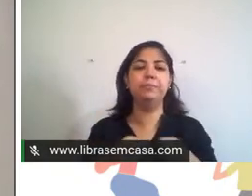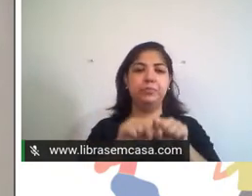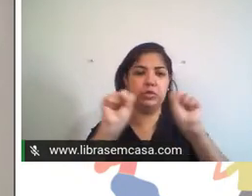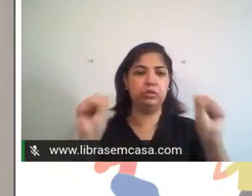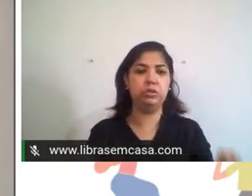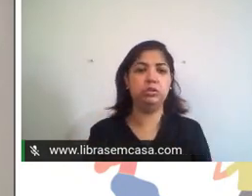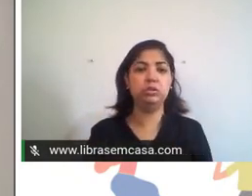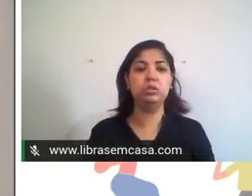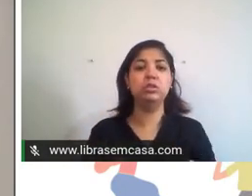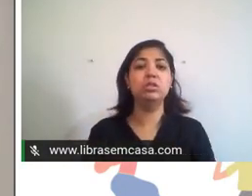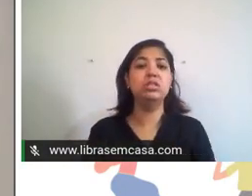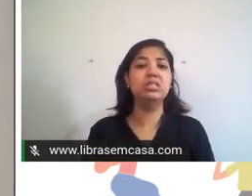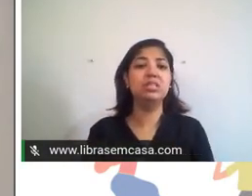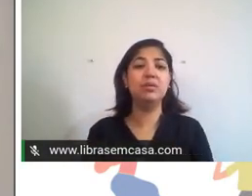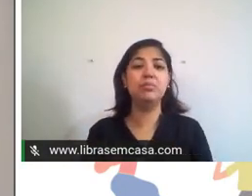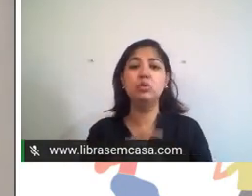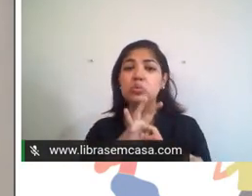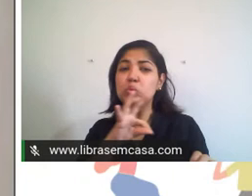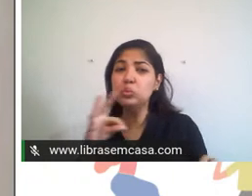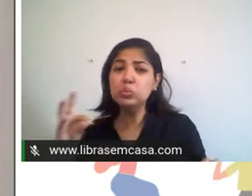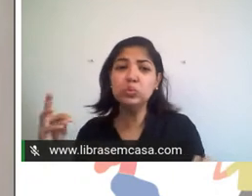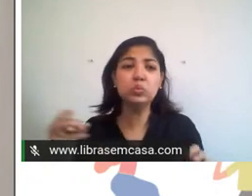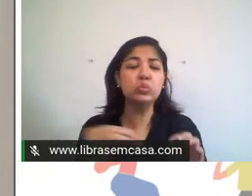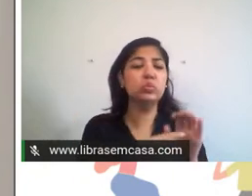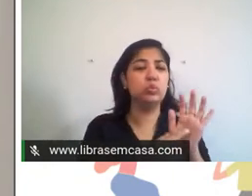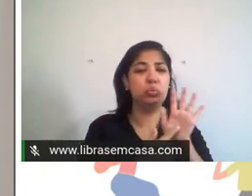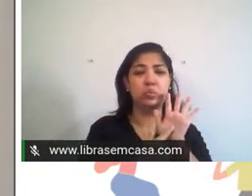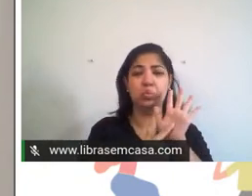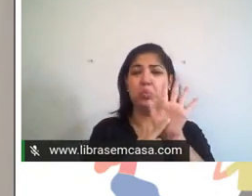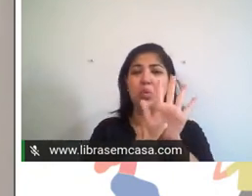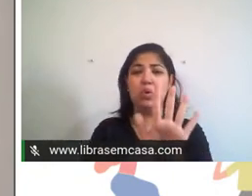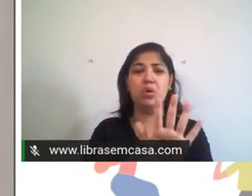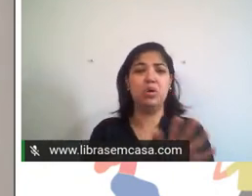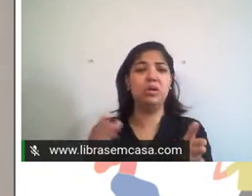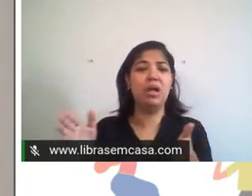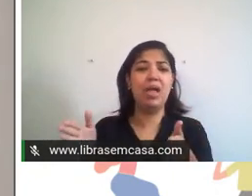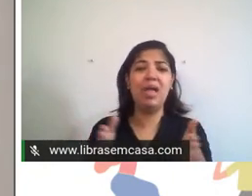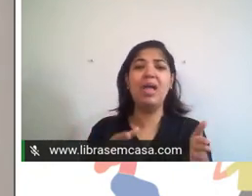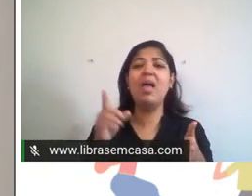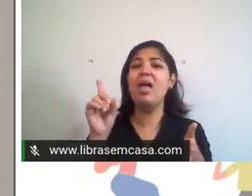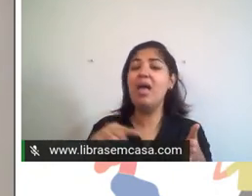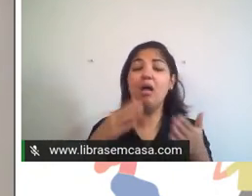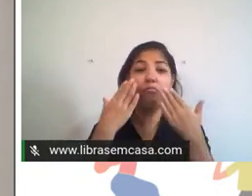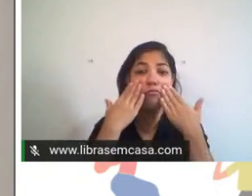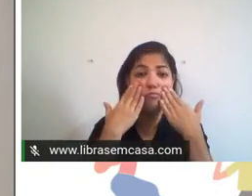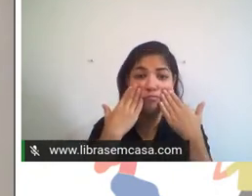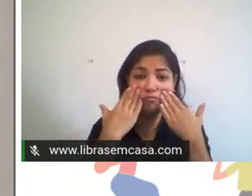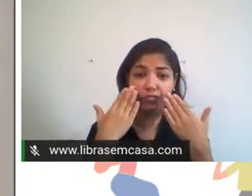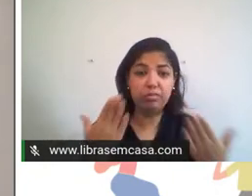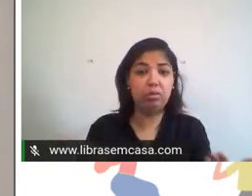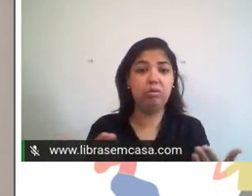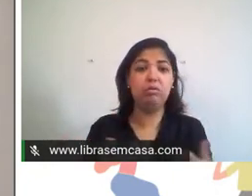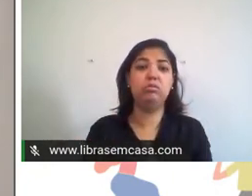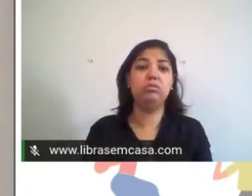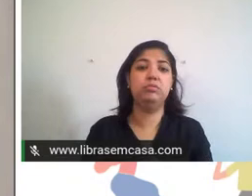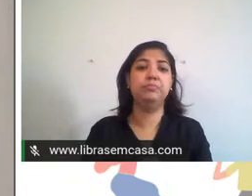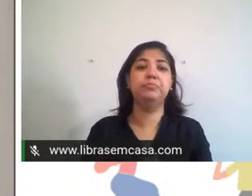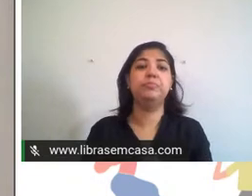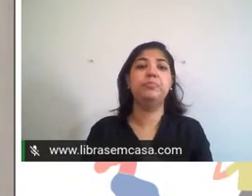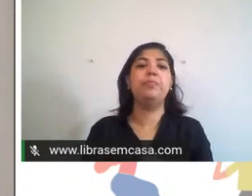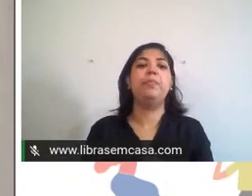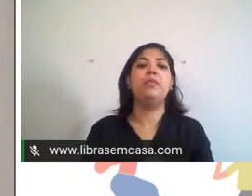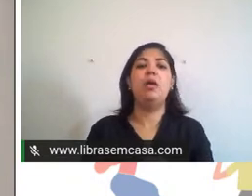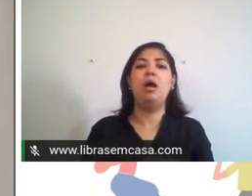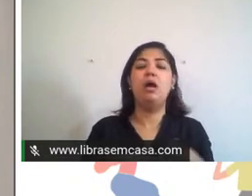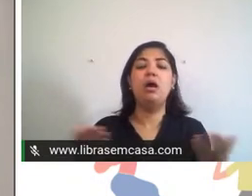Todo ese escenario es tan evidente en este momento, es tan trágicamente evidente, y al mismo tiempo se hace evidente y estamos